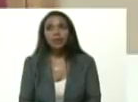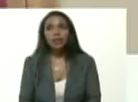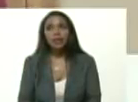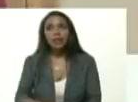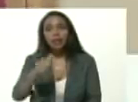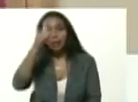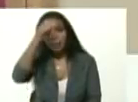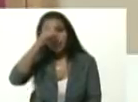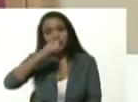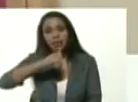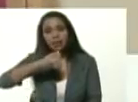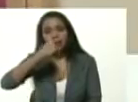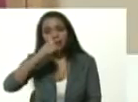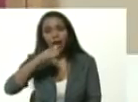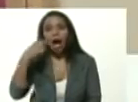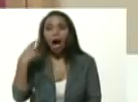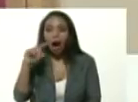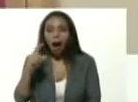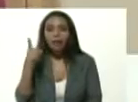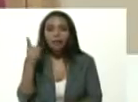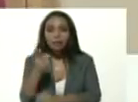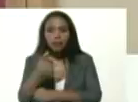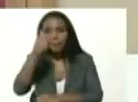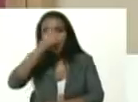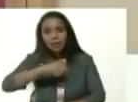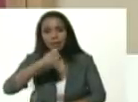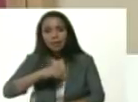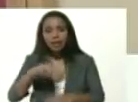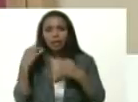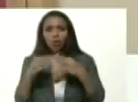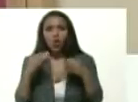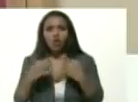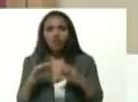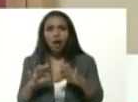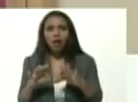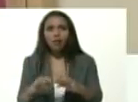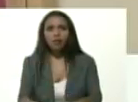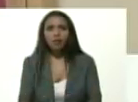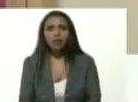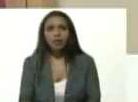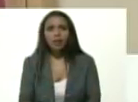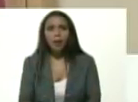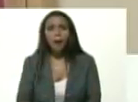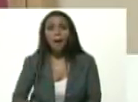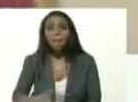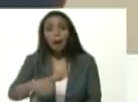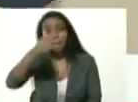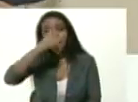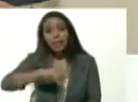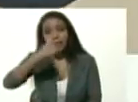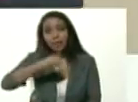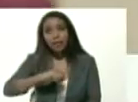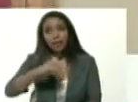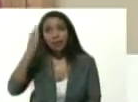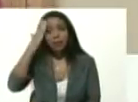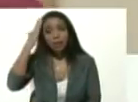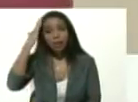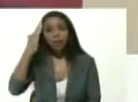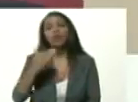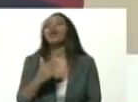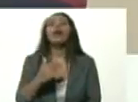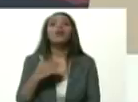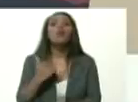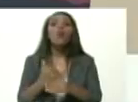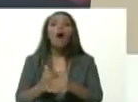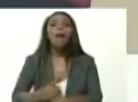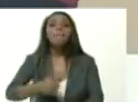la paciencia, hay que tener paciencia entre todos, más que normalmente, más paciencia, más sabiduría, más altura.